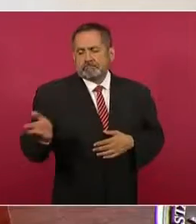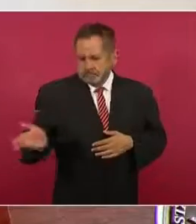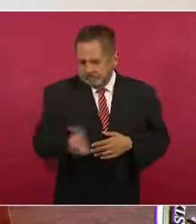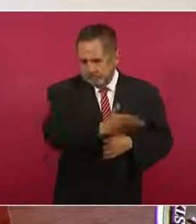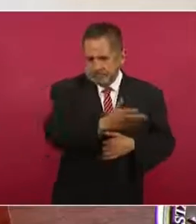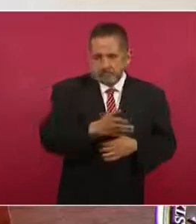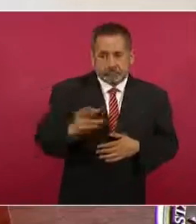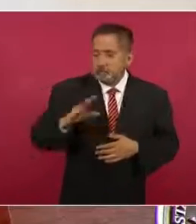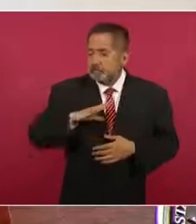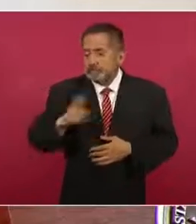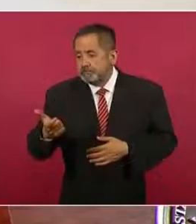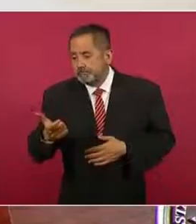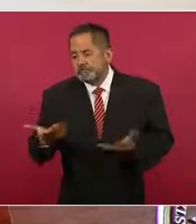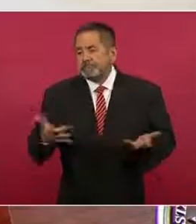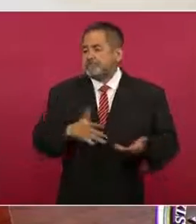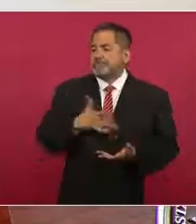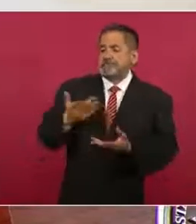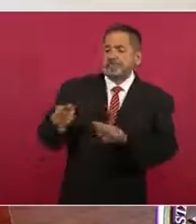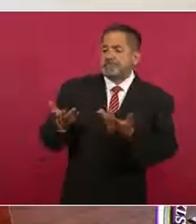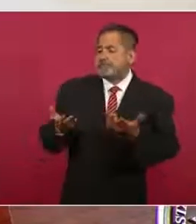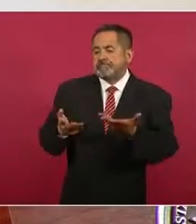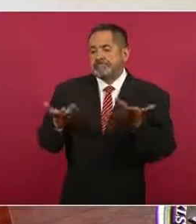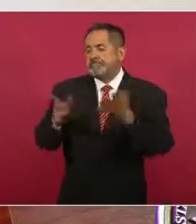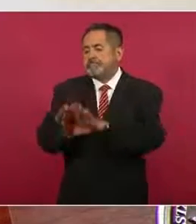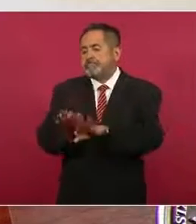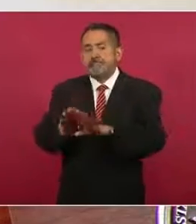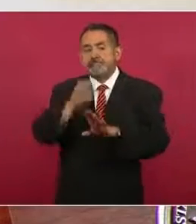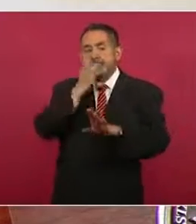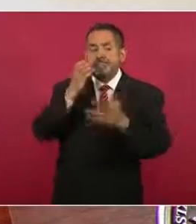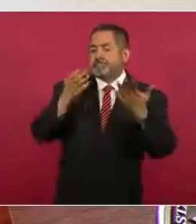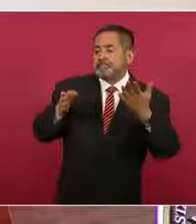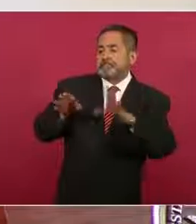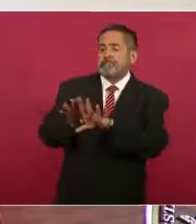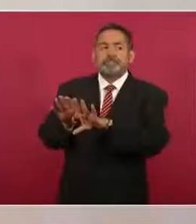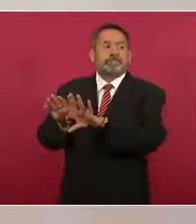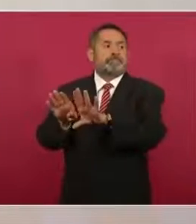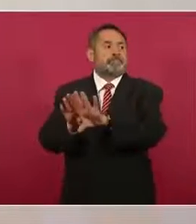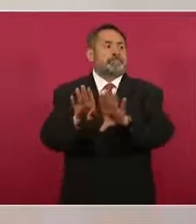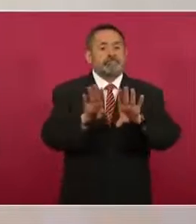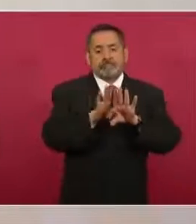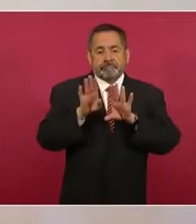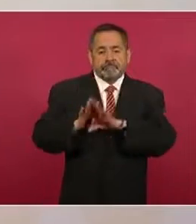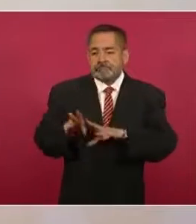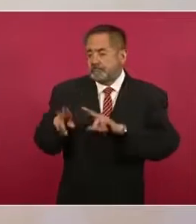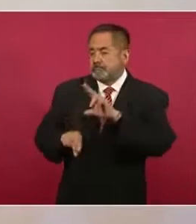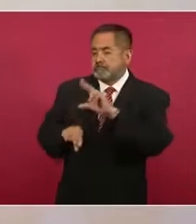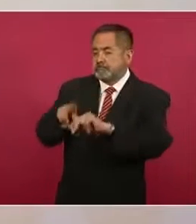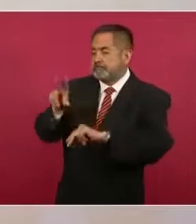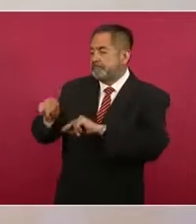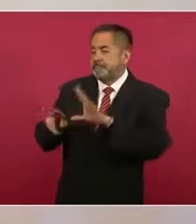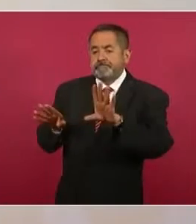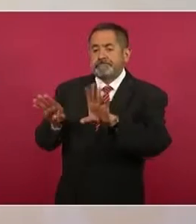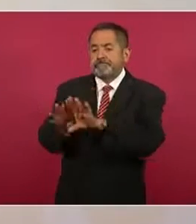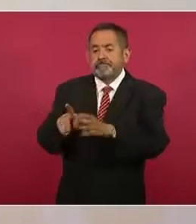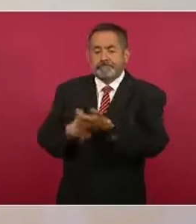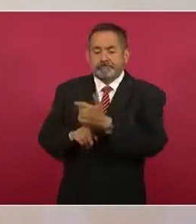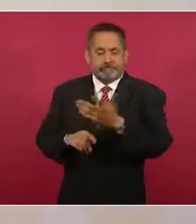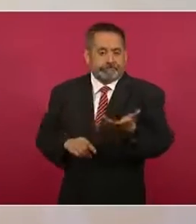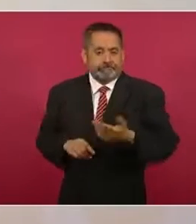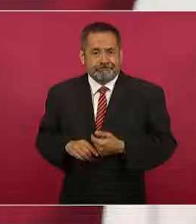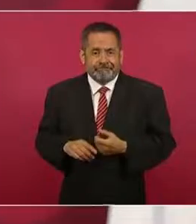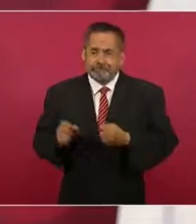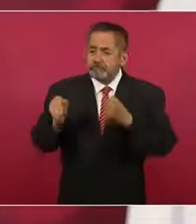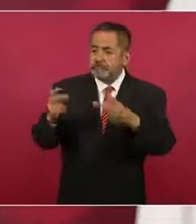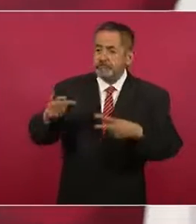al mismo tiempo que se cerraban los espacios en las universidades públicas y se